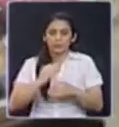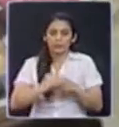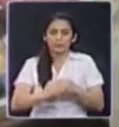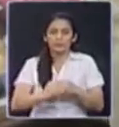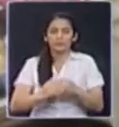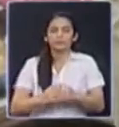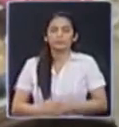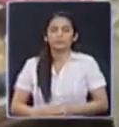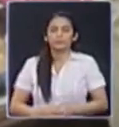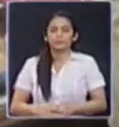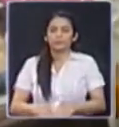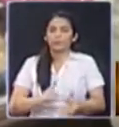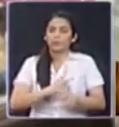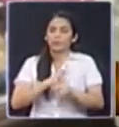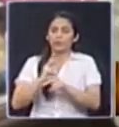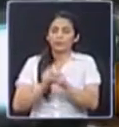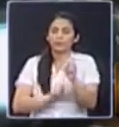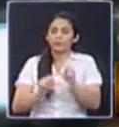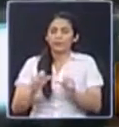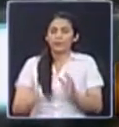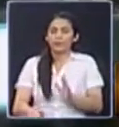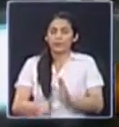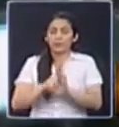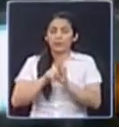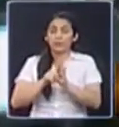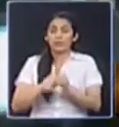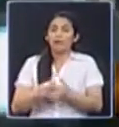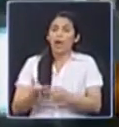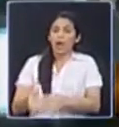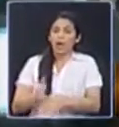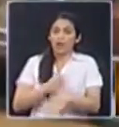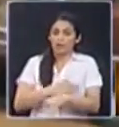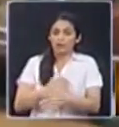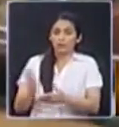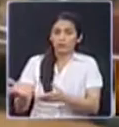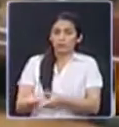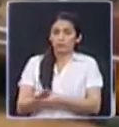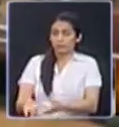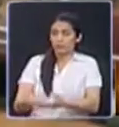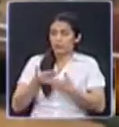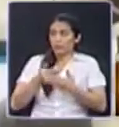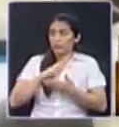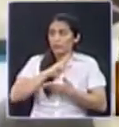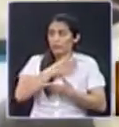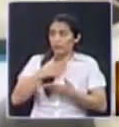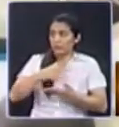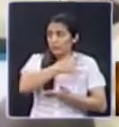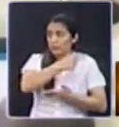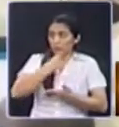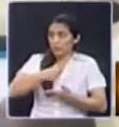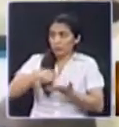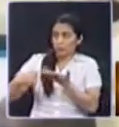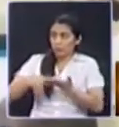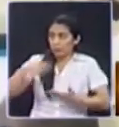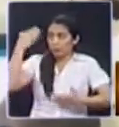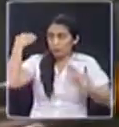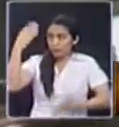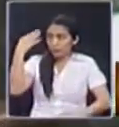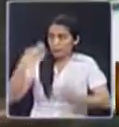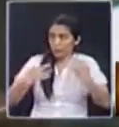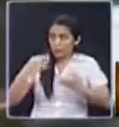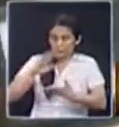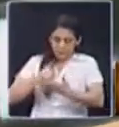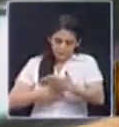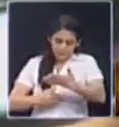Una vez que el Consejo de la Administración de la Legislatura dio paso al pedido de juicio político en contra del vicepresidente de la República sin funciones,